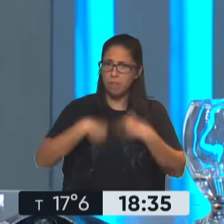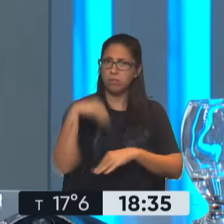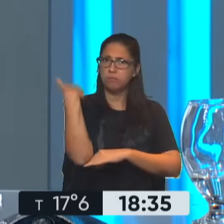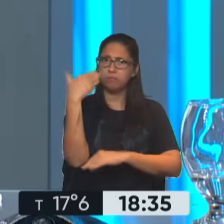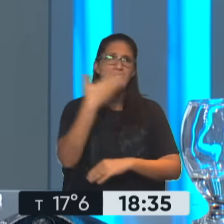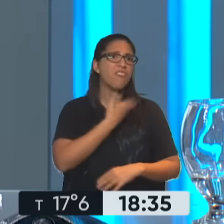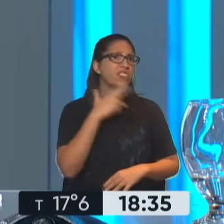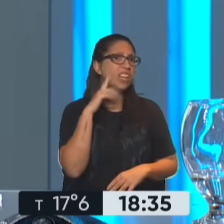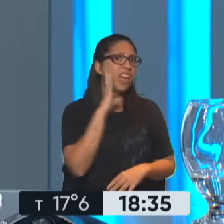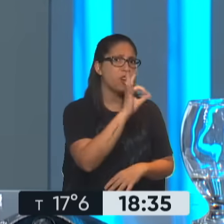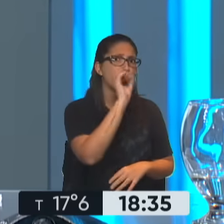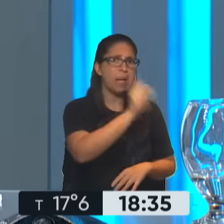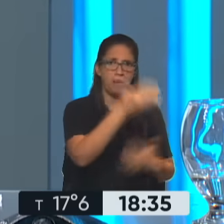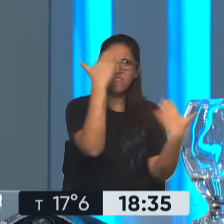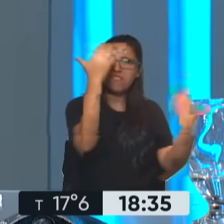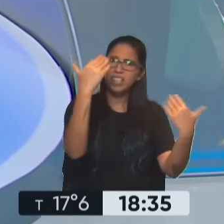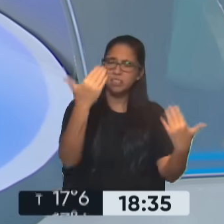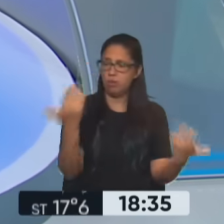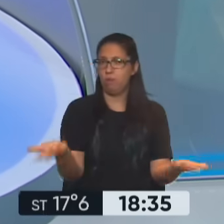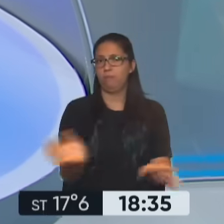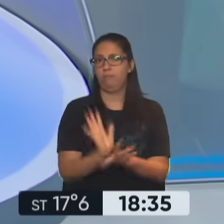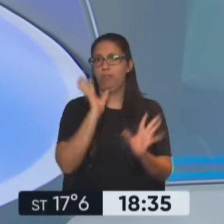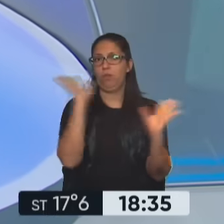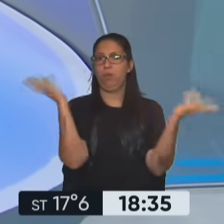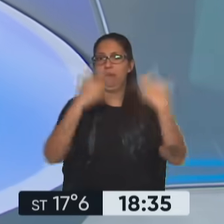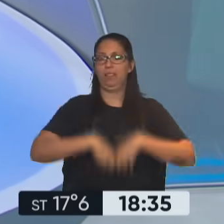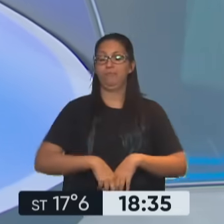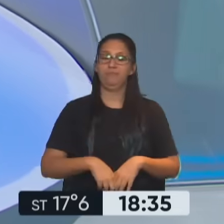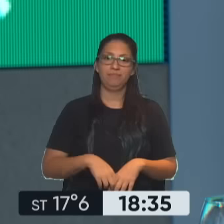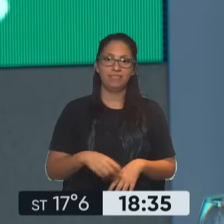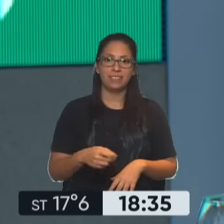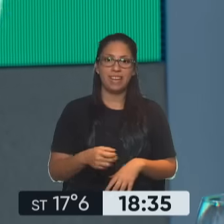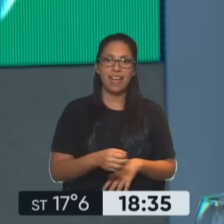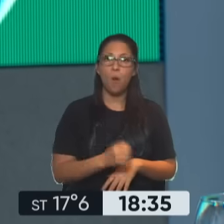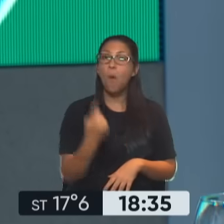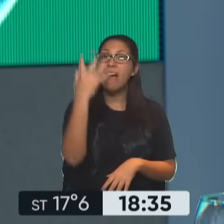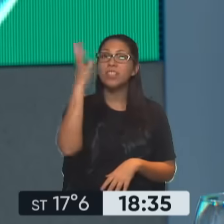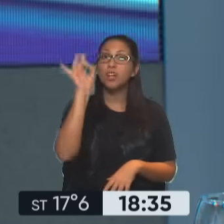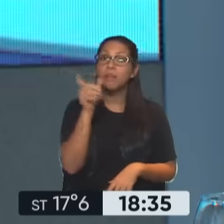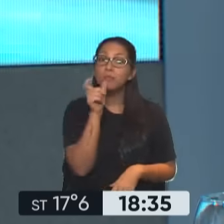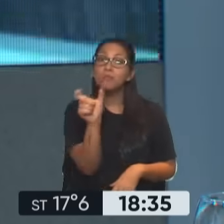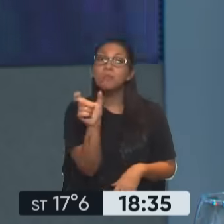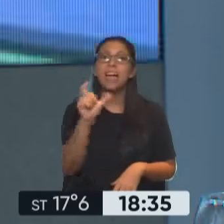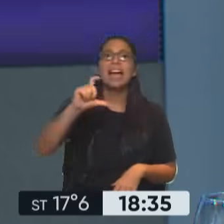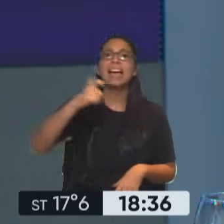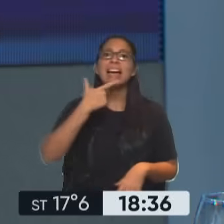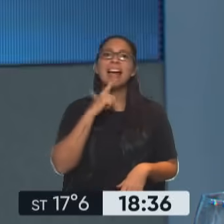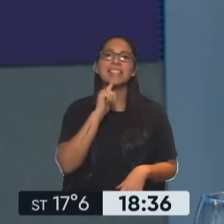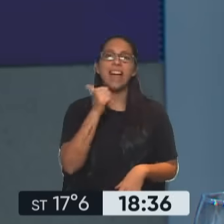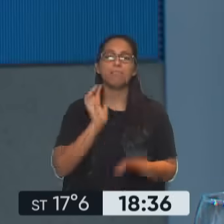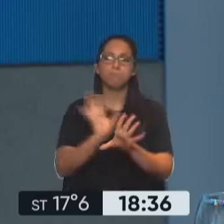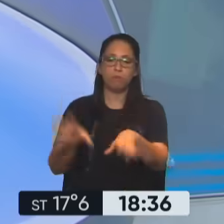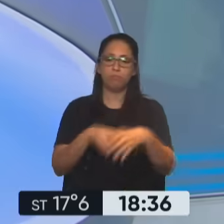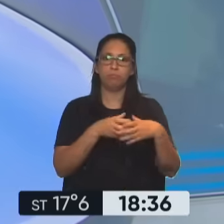Frigerio. clarísimo, ¿no? Y A sí. Frigerio. Claro. Lo que no mencionó casi nunca en el discurso, solamente una sola vez, fue Casta, porque la estaba